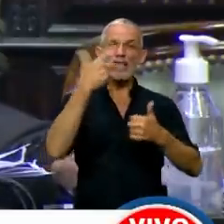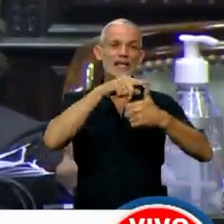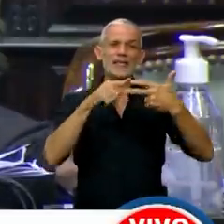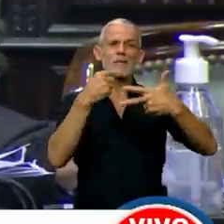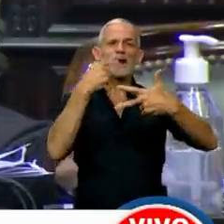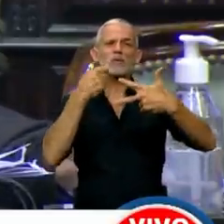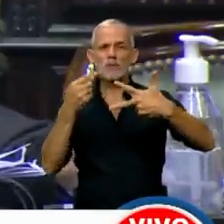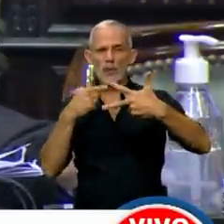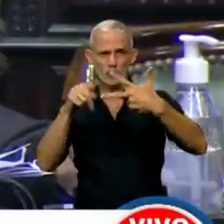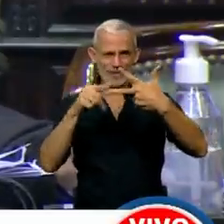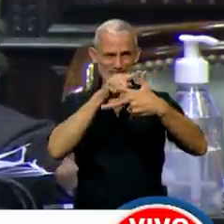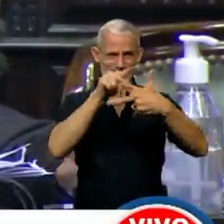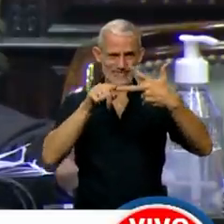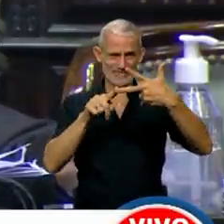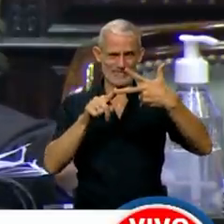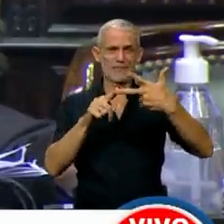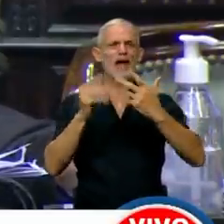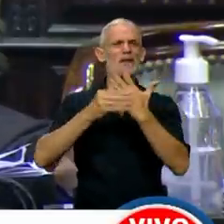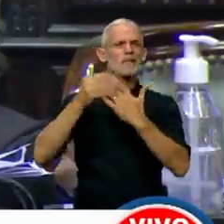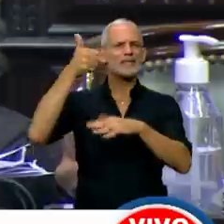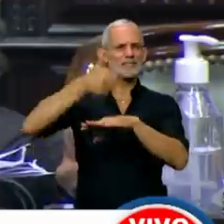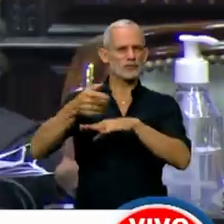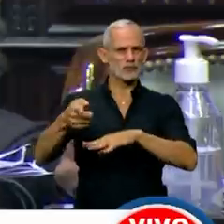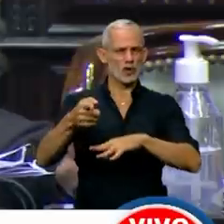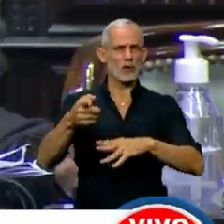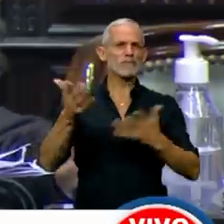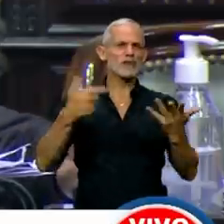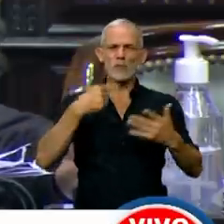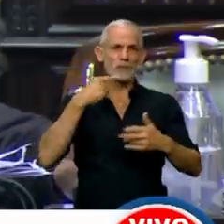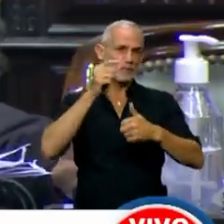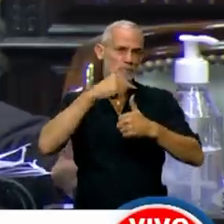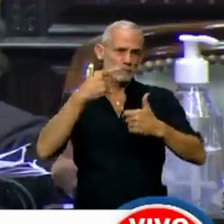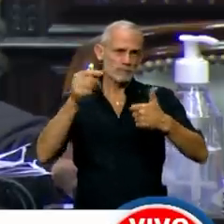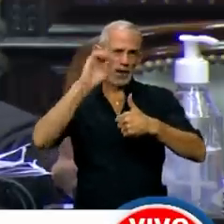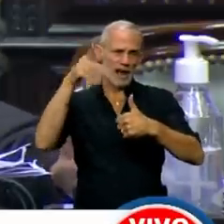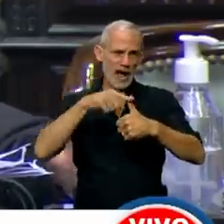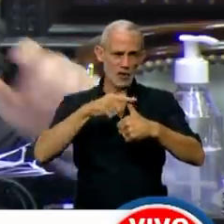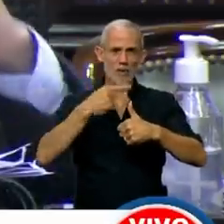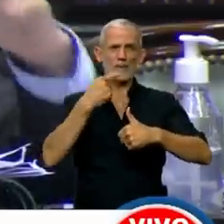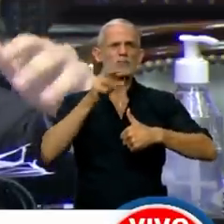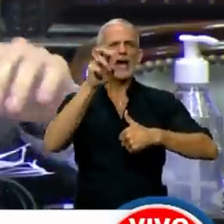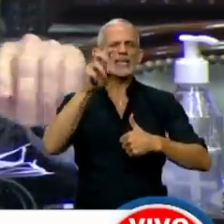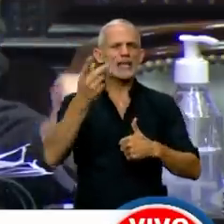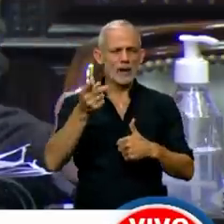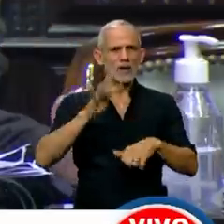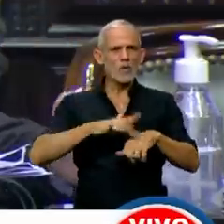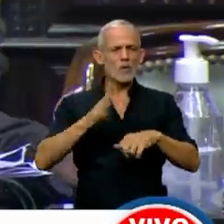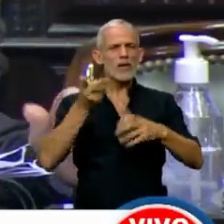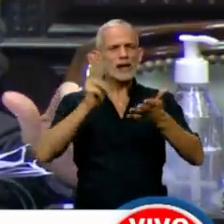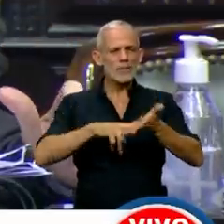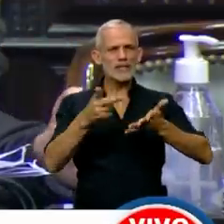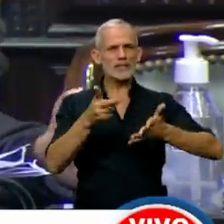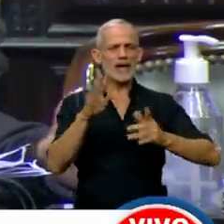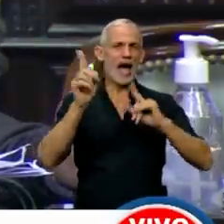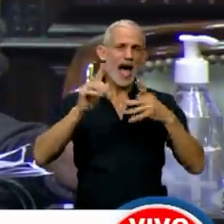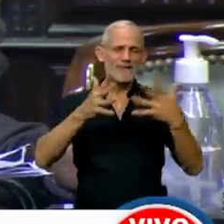preguntas al ministro tres preguntas muy claras una de ellas era un tema que se tocó hoy se reiteró hoy